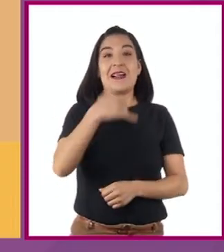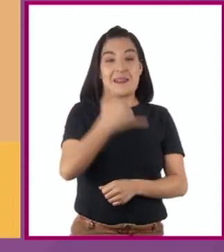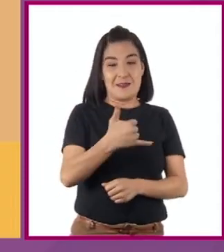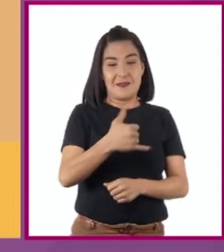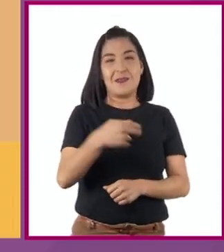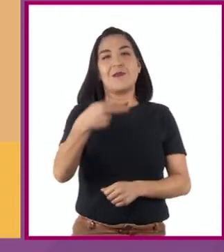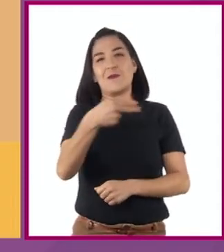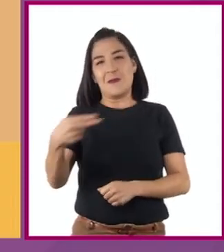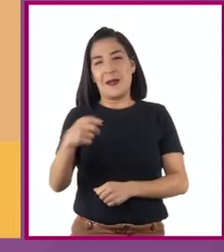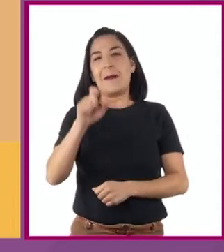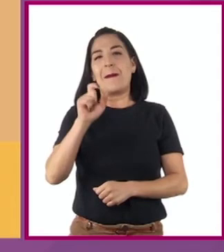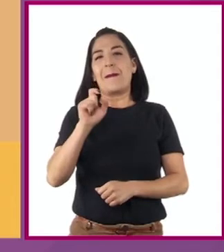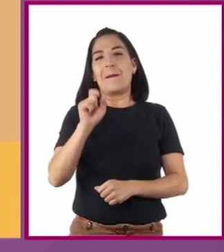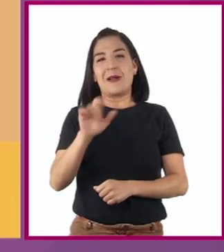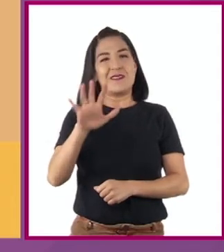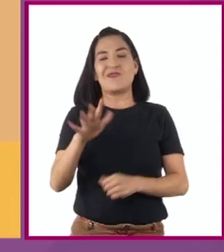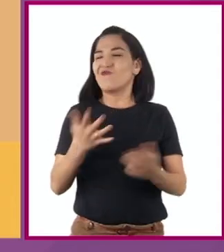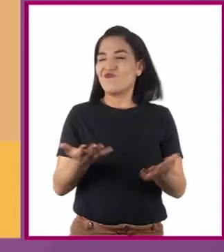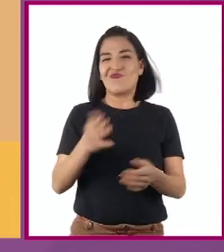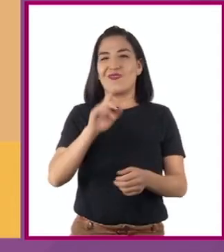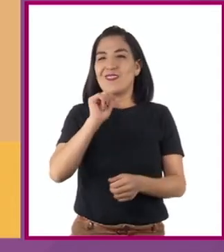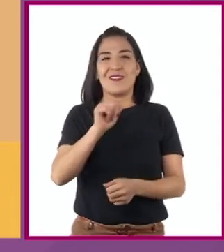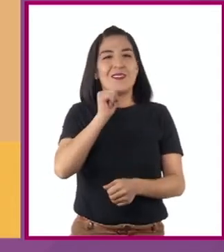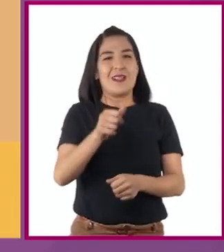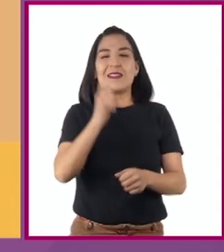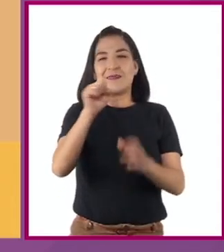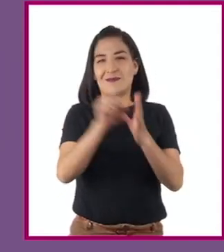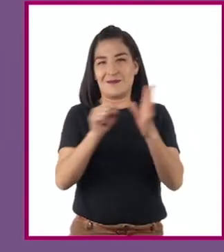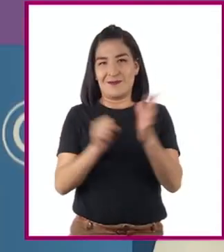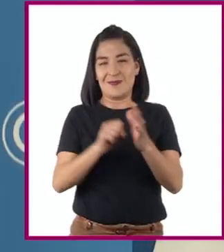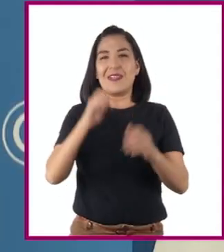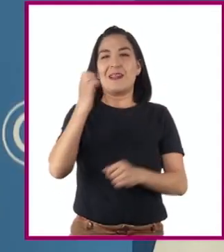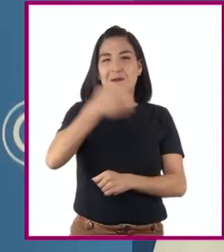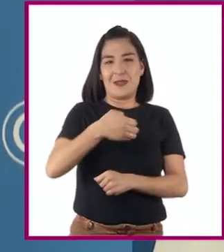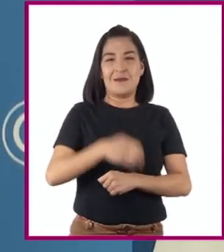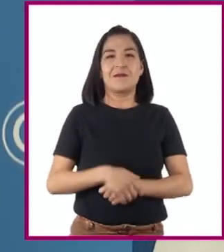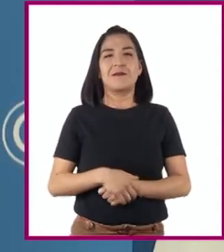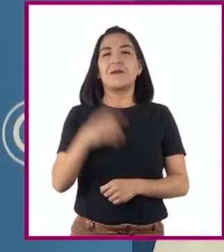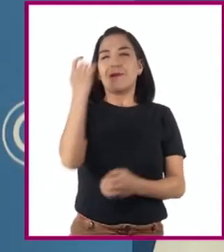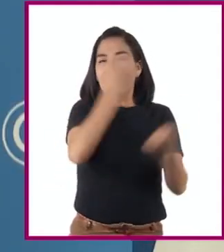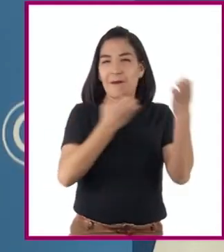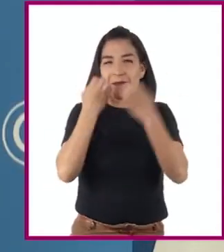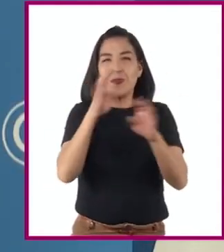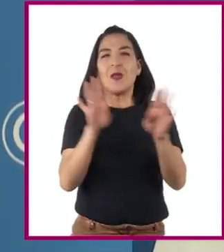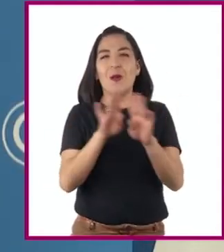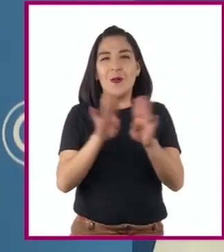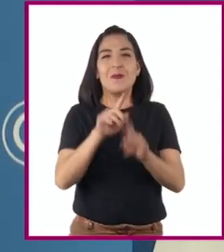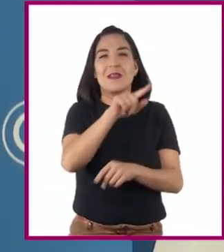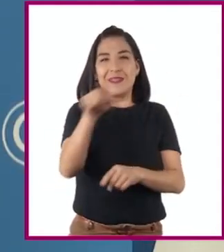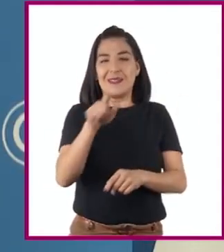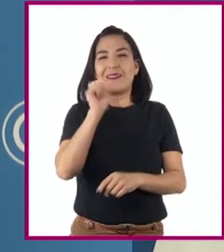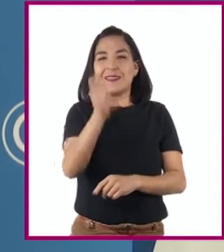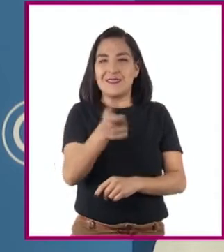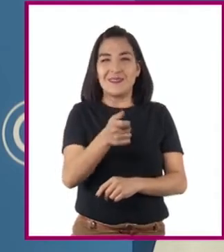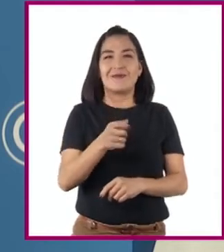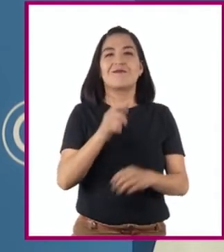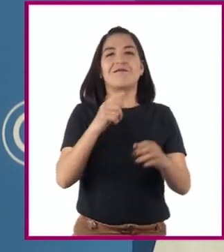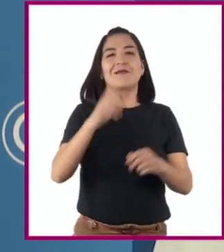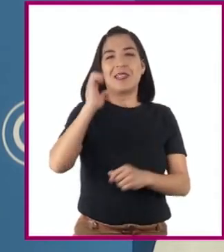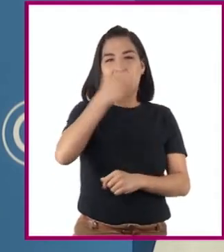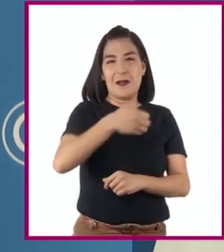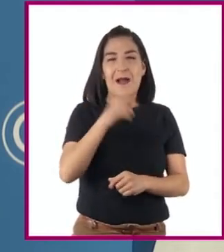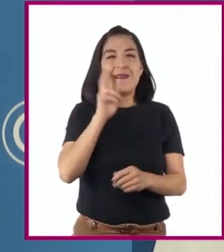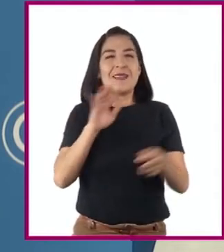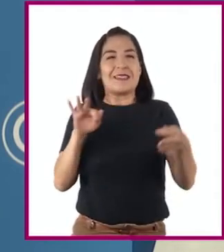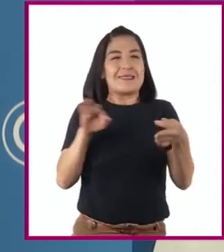a 25 no son soluciones del sistema de ecuaciones. Analicemos las ecuaciones y tratemos de